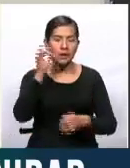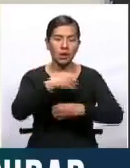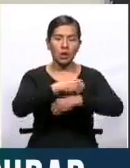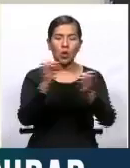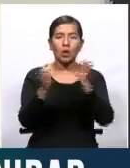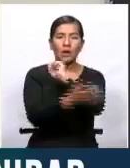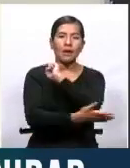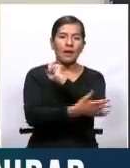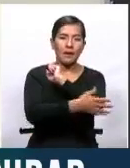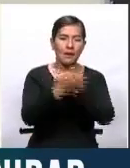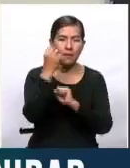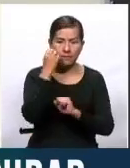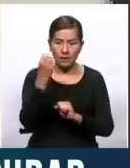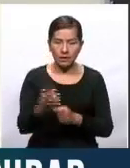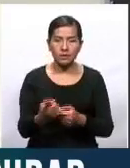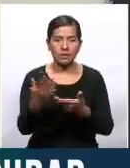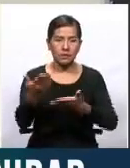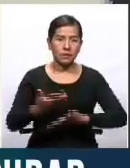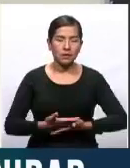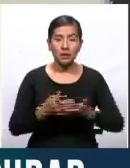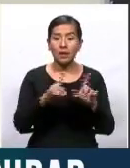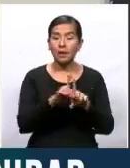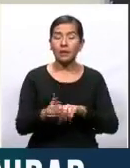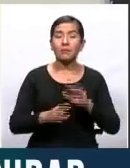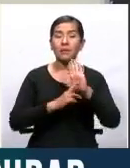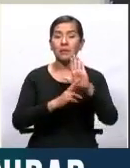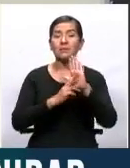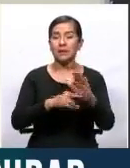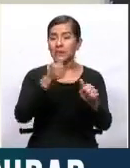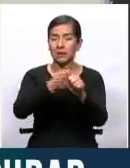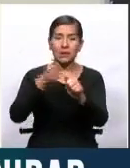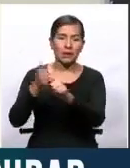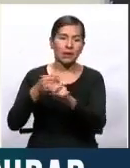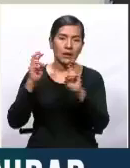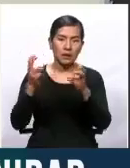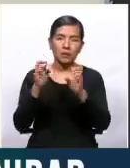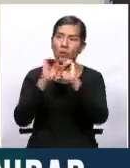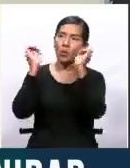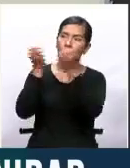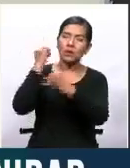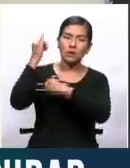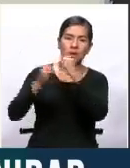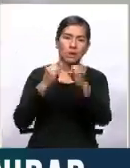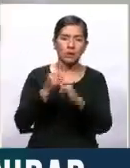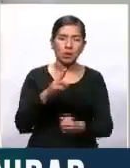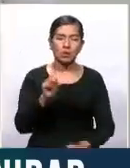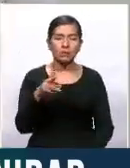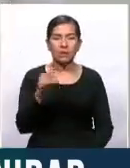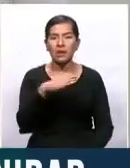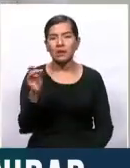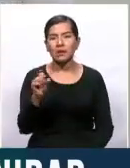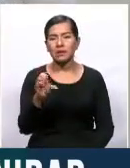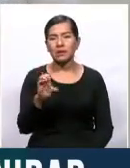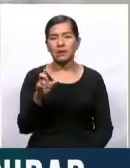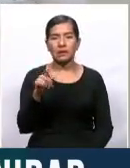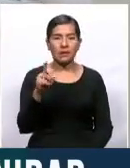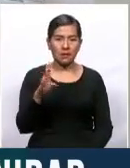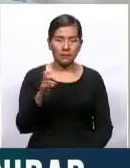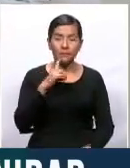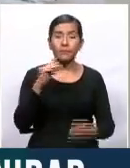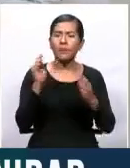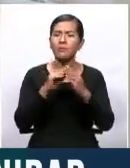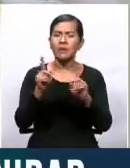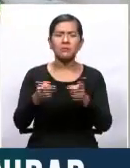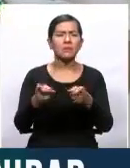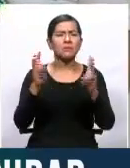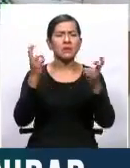campesinos, además de los representantes de organismos internacionales como son UFPA y CELADE. En referencia a la situación específica en Santa